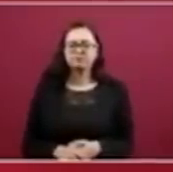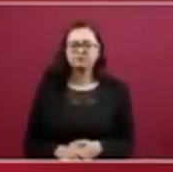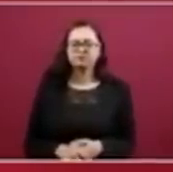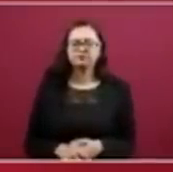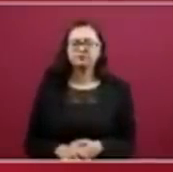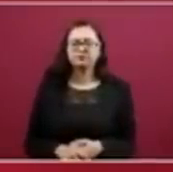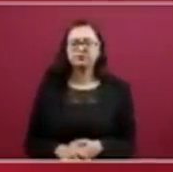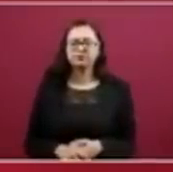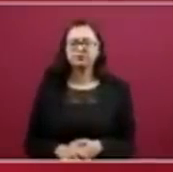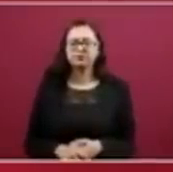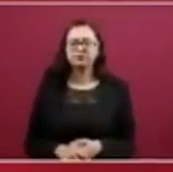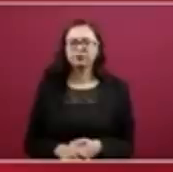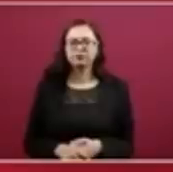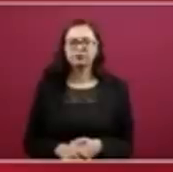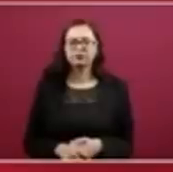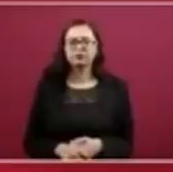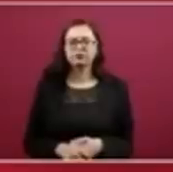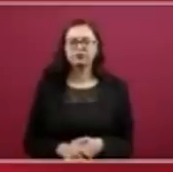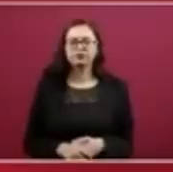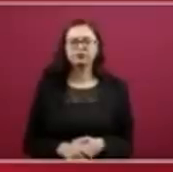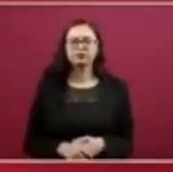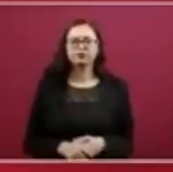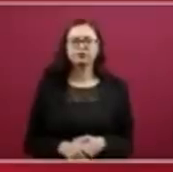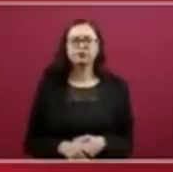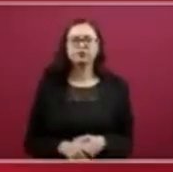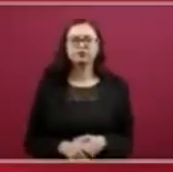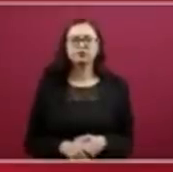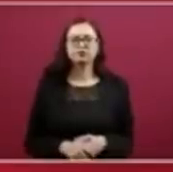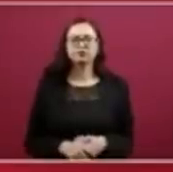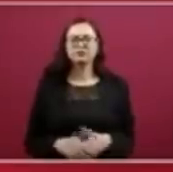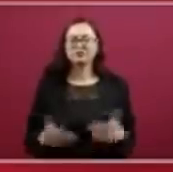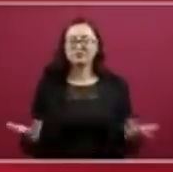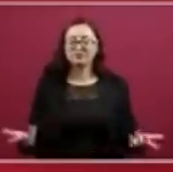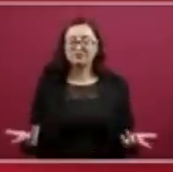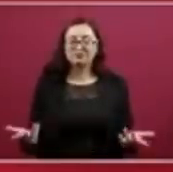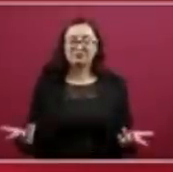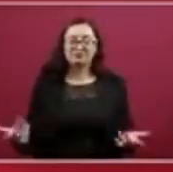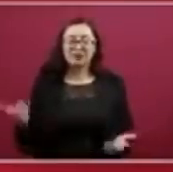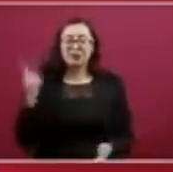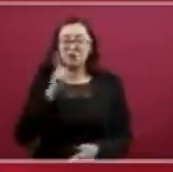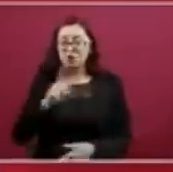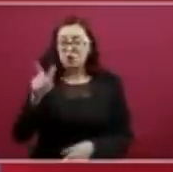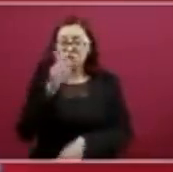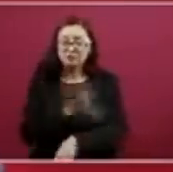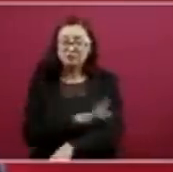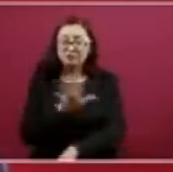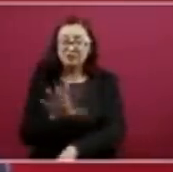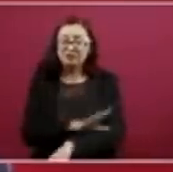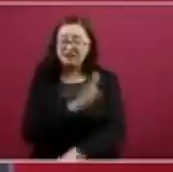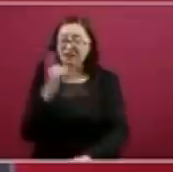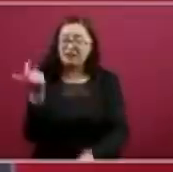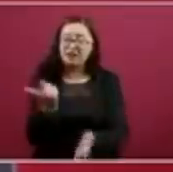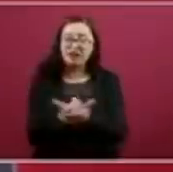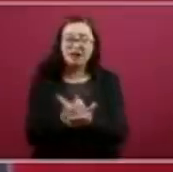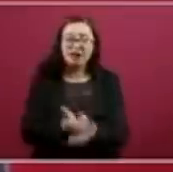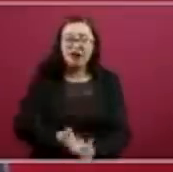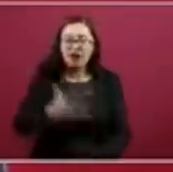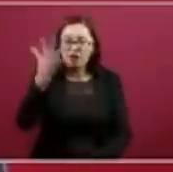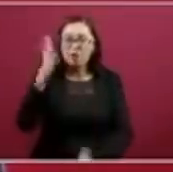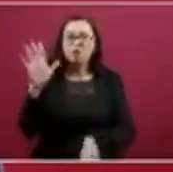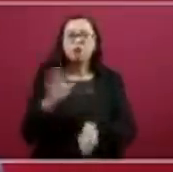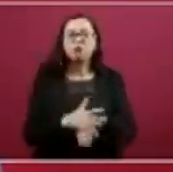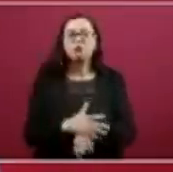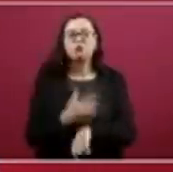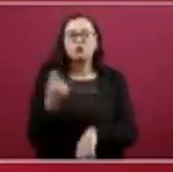esta situación de pagar precios elevadísimos por la energía eléctrica porque